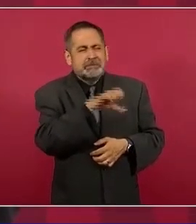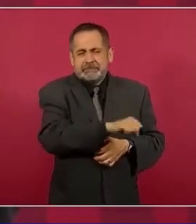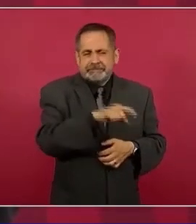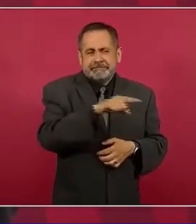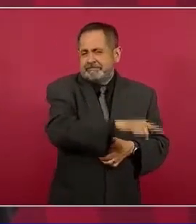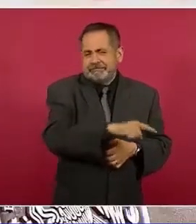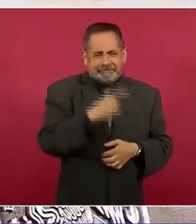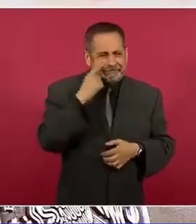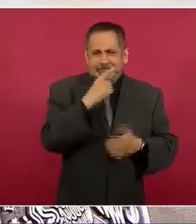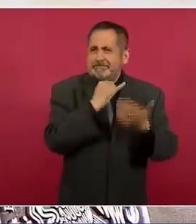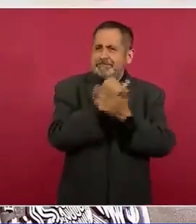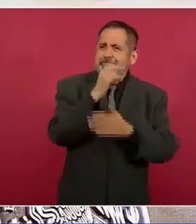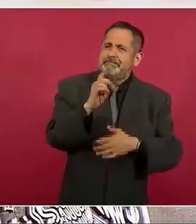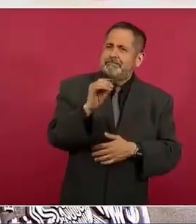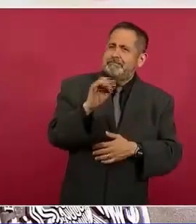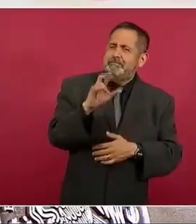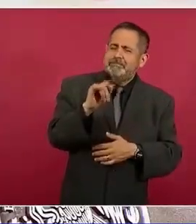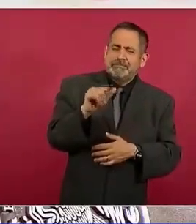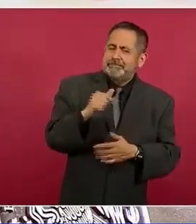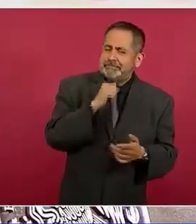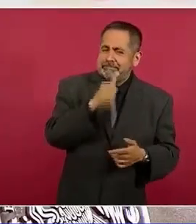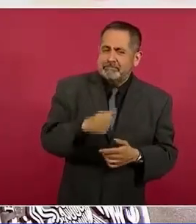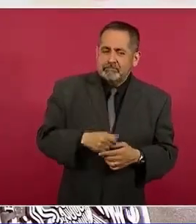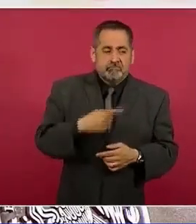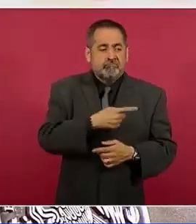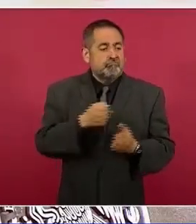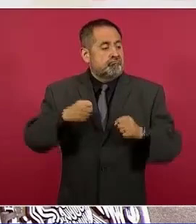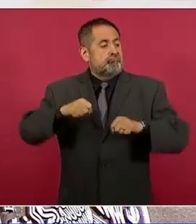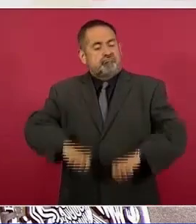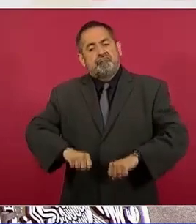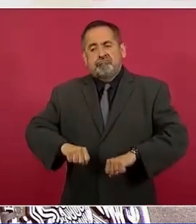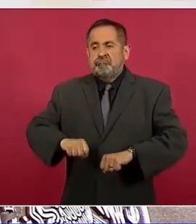y autoritarios de verdad,